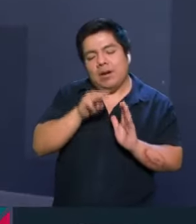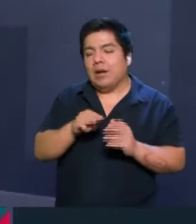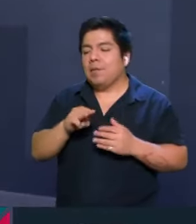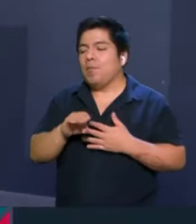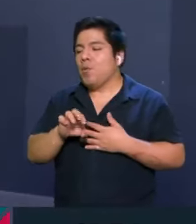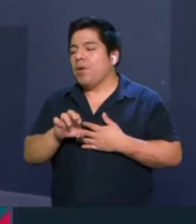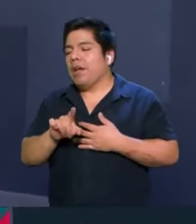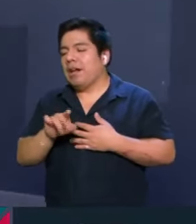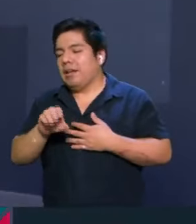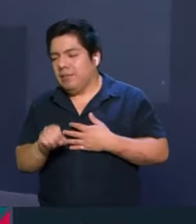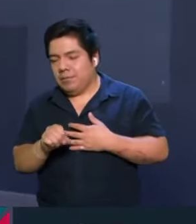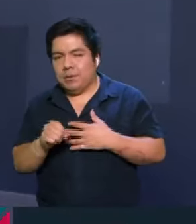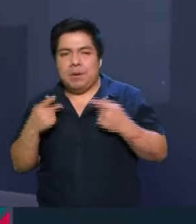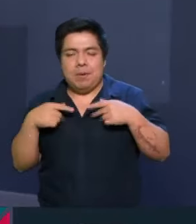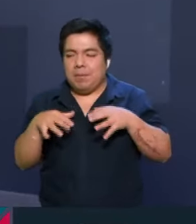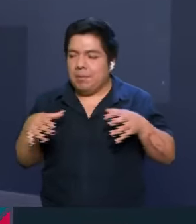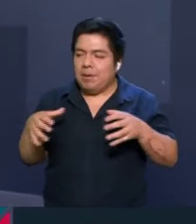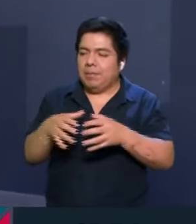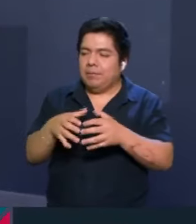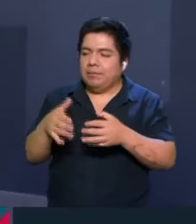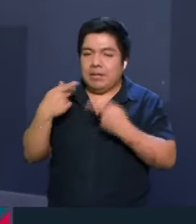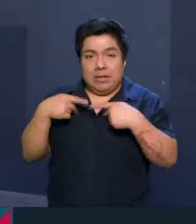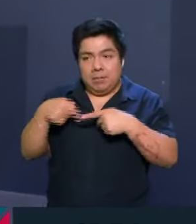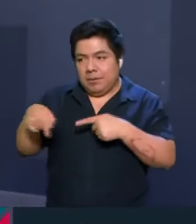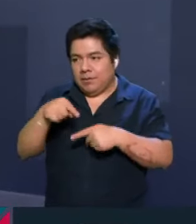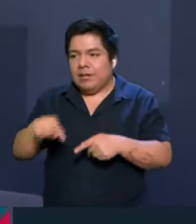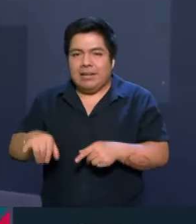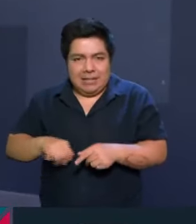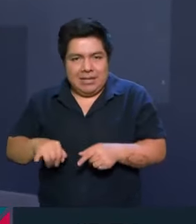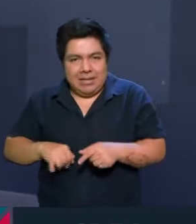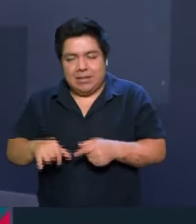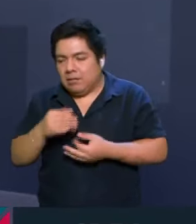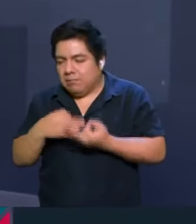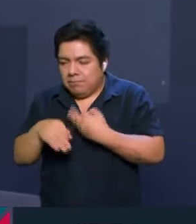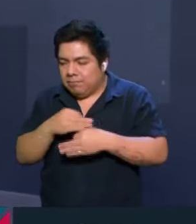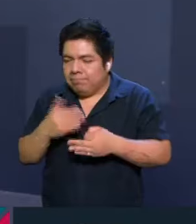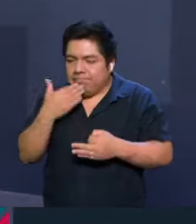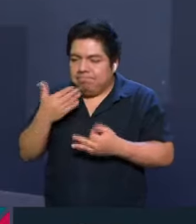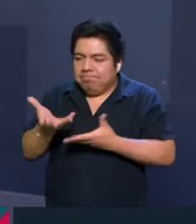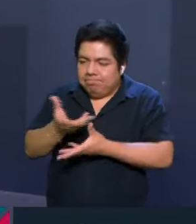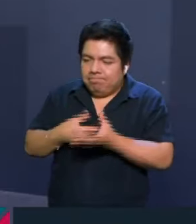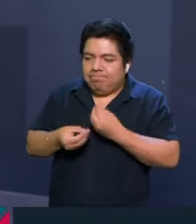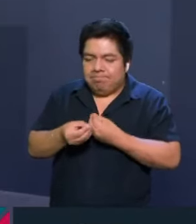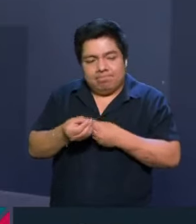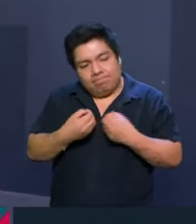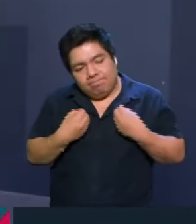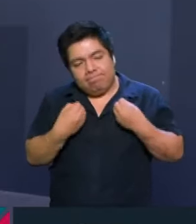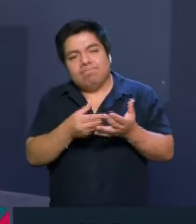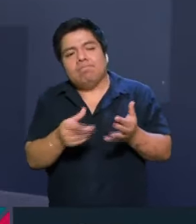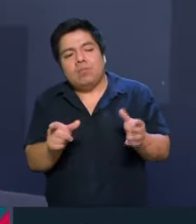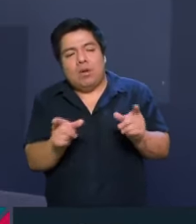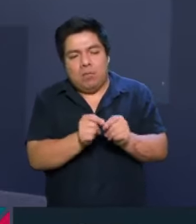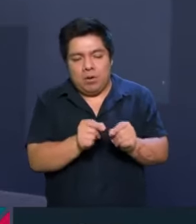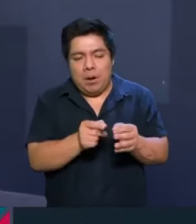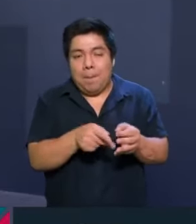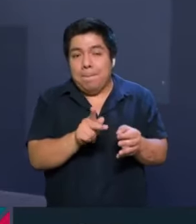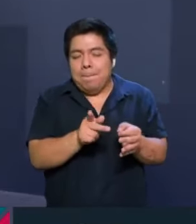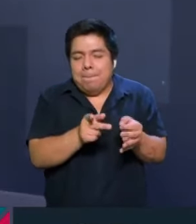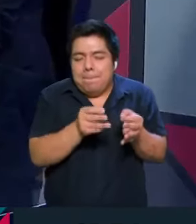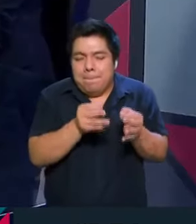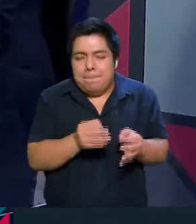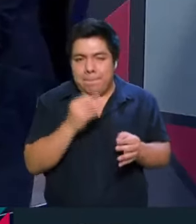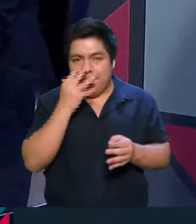este carácter popular, de hablar de temas que le interesan a la gente y de recoger causas sociales y transmitirlo de manera muy sintética, pero muy, muy, muy, muy,